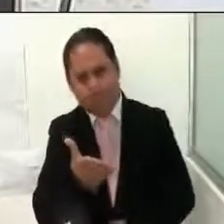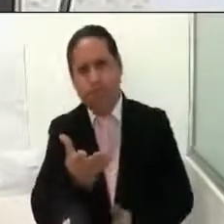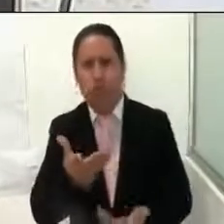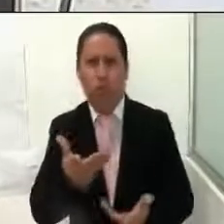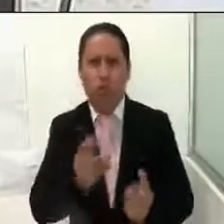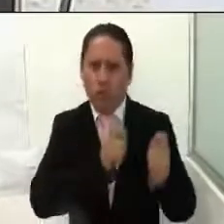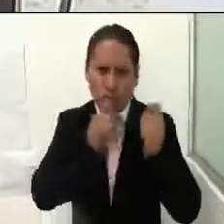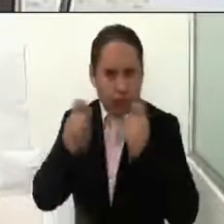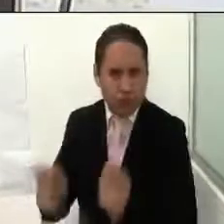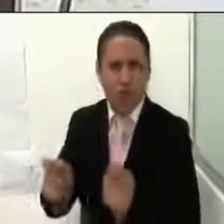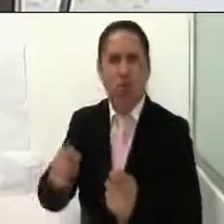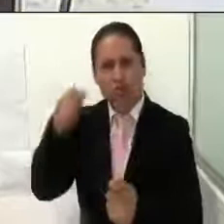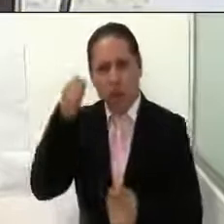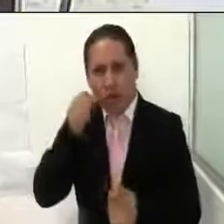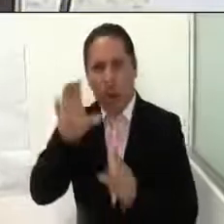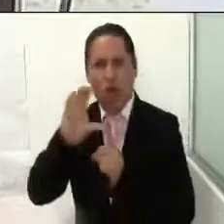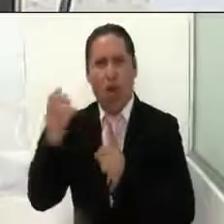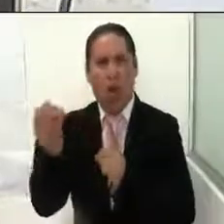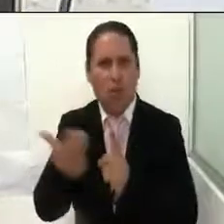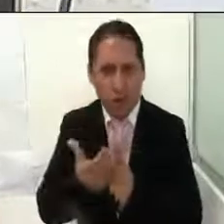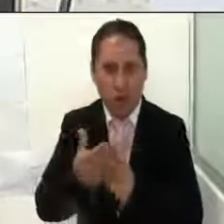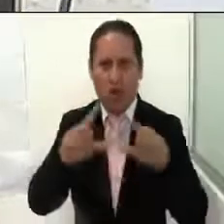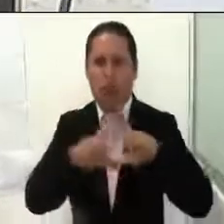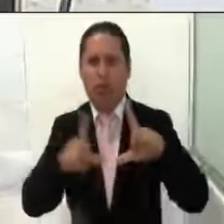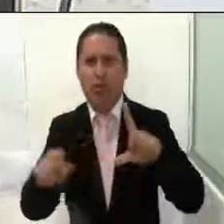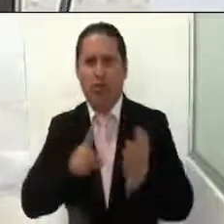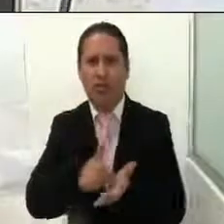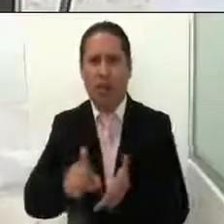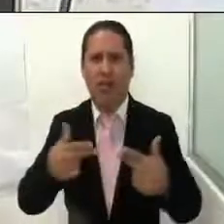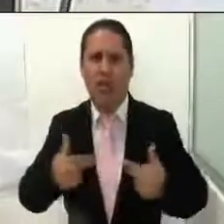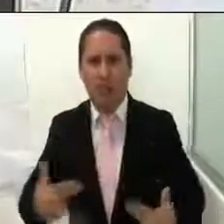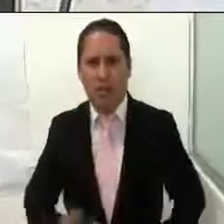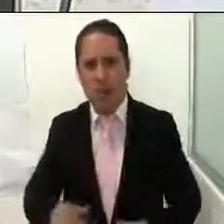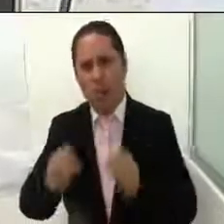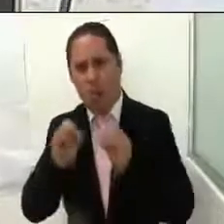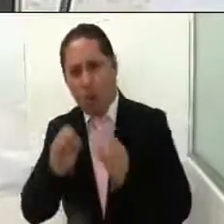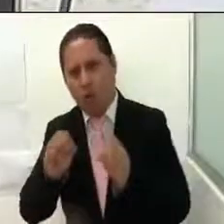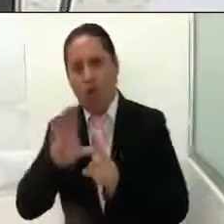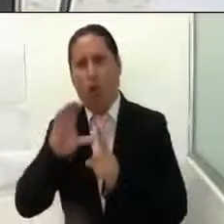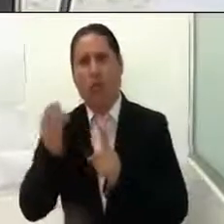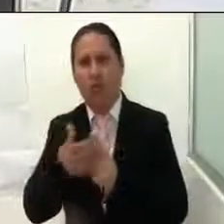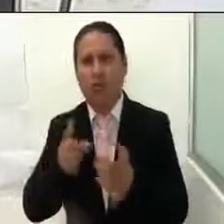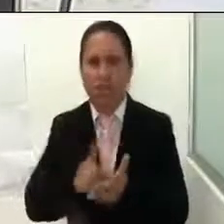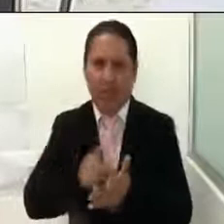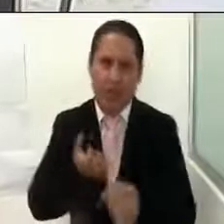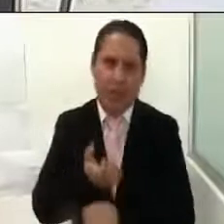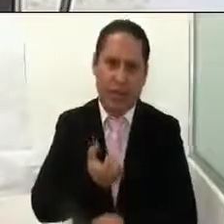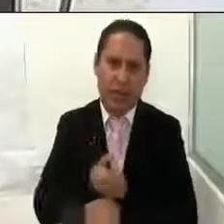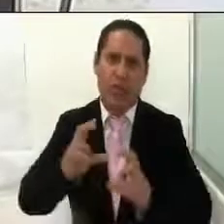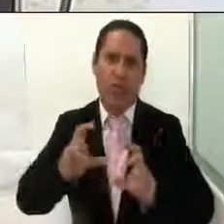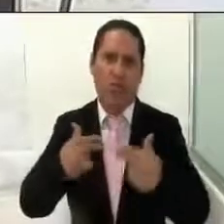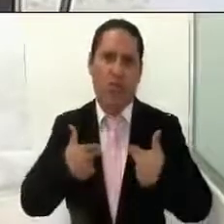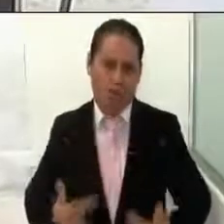tanto por la comisión nacional de derechos humanos como por la comisión estatal de derechos humanos a